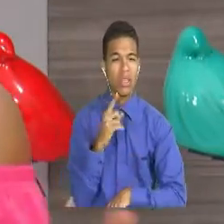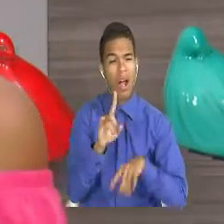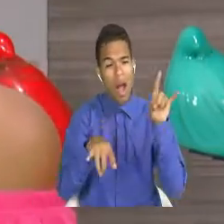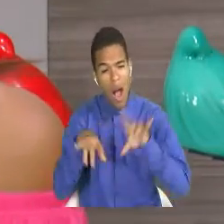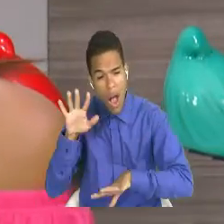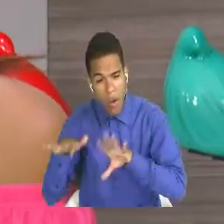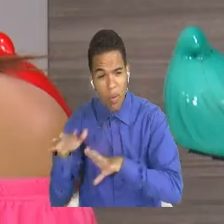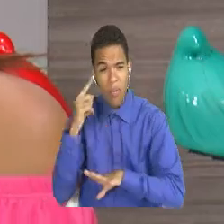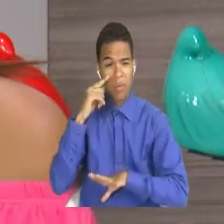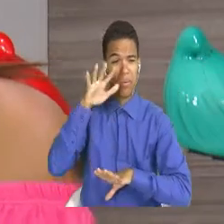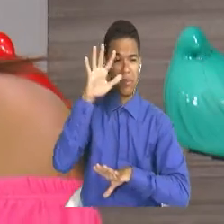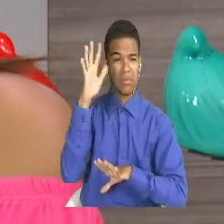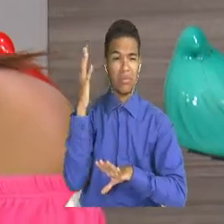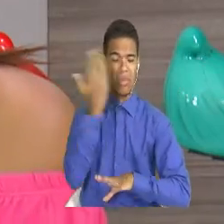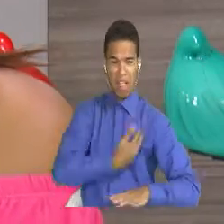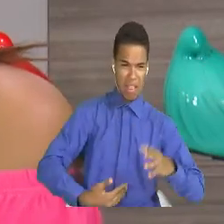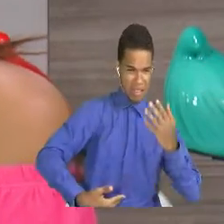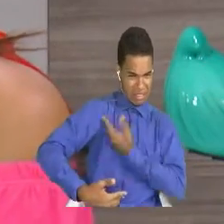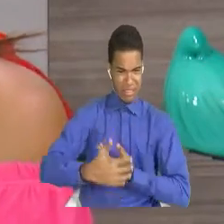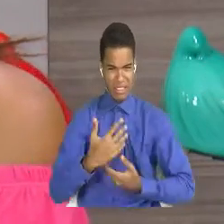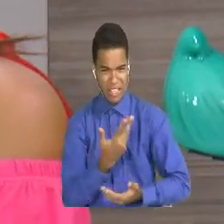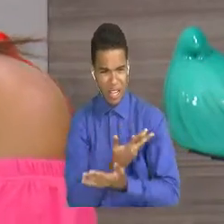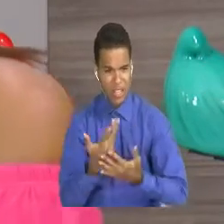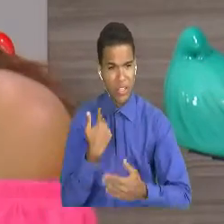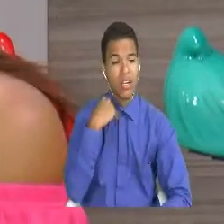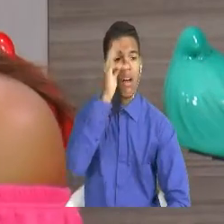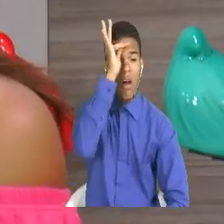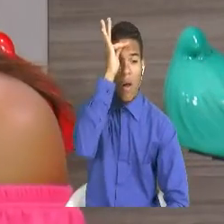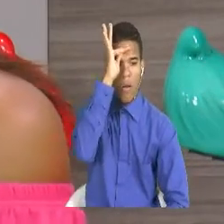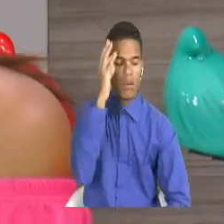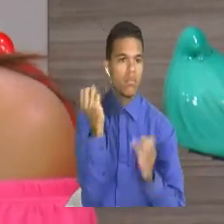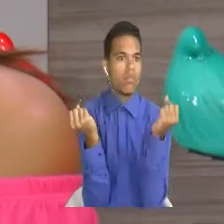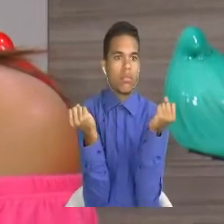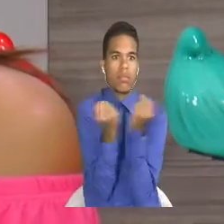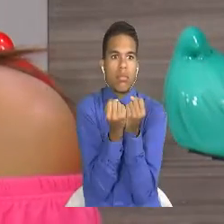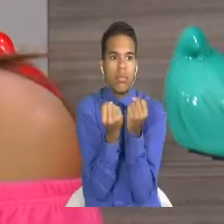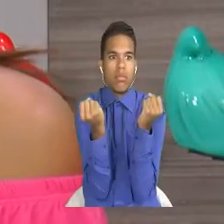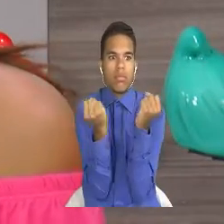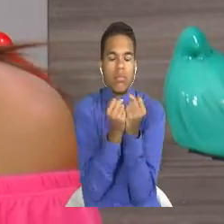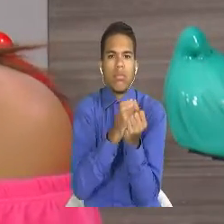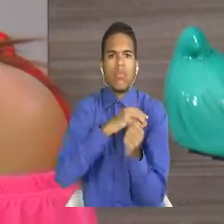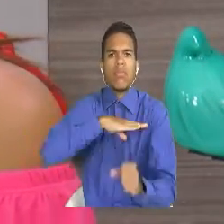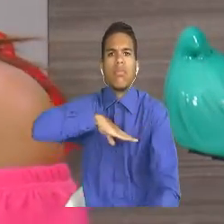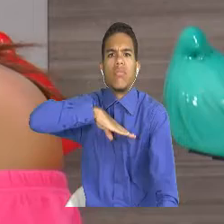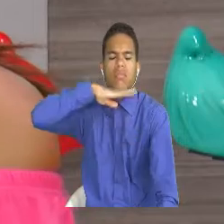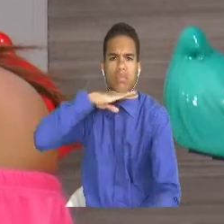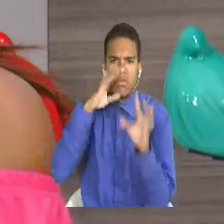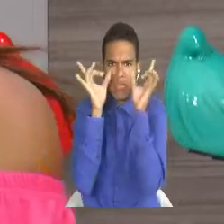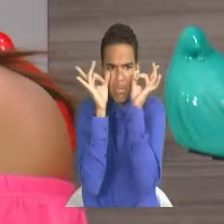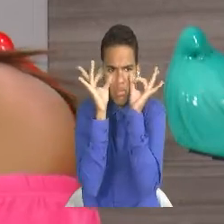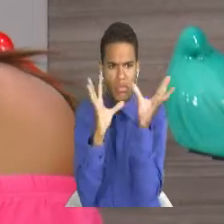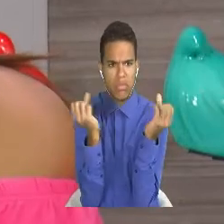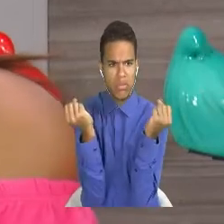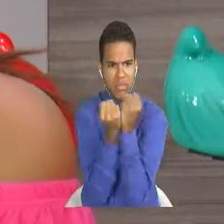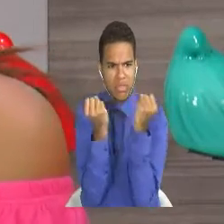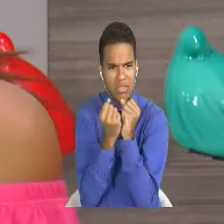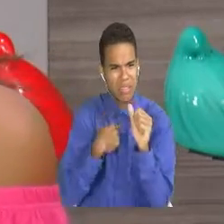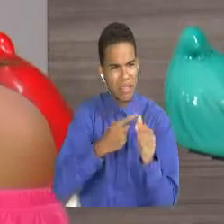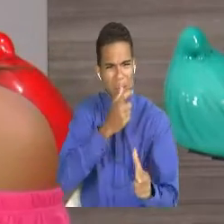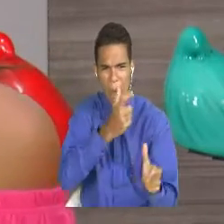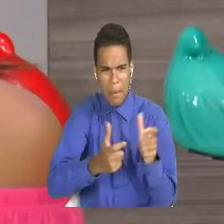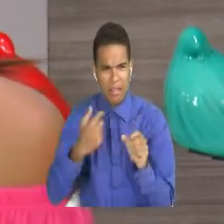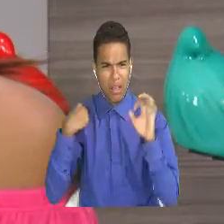aún se ven en las calles por la cuestión de que los hospitales ya no dan abasto en Mocoa por la situación de tantas personas que en estos momentos, así